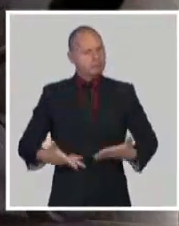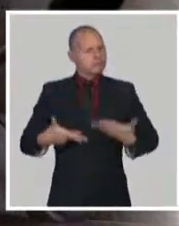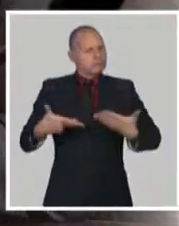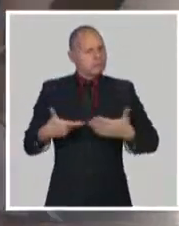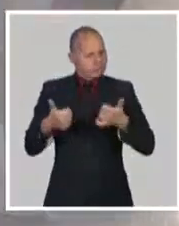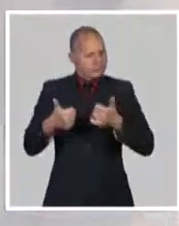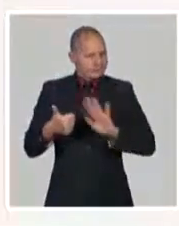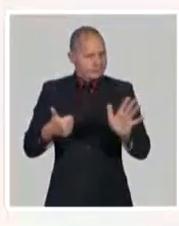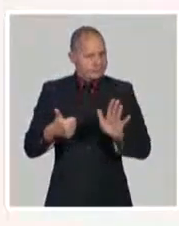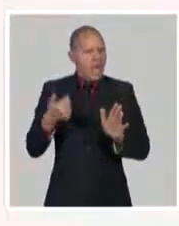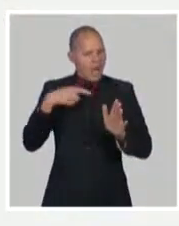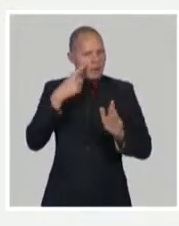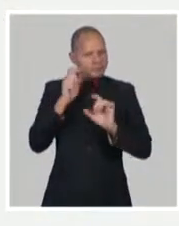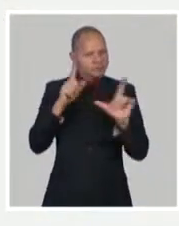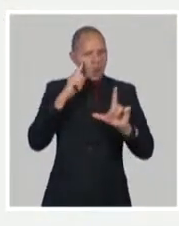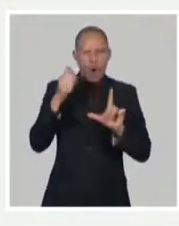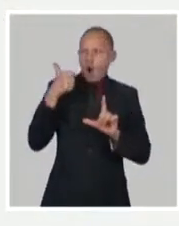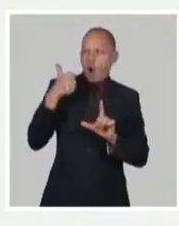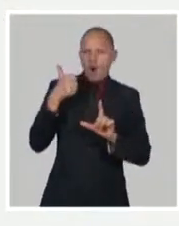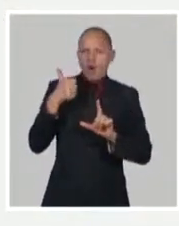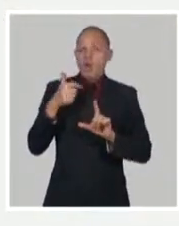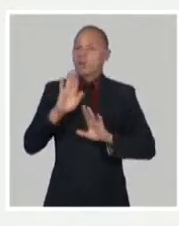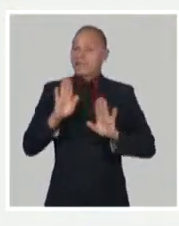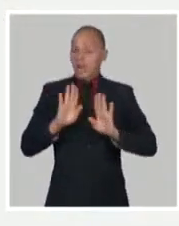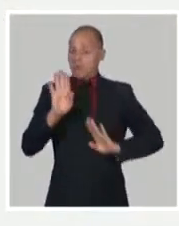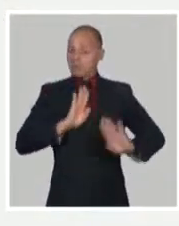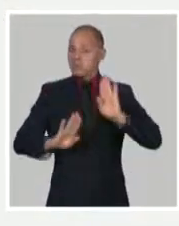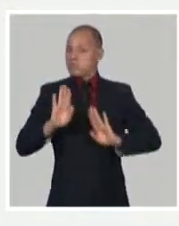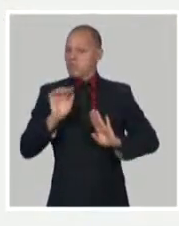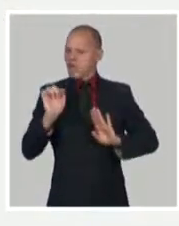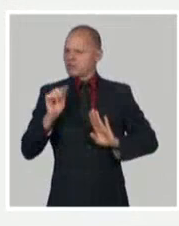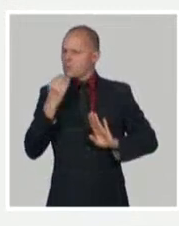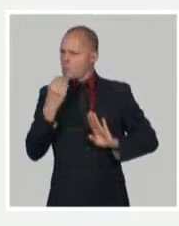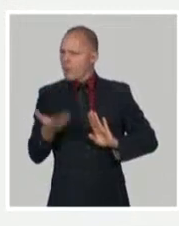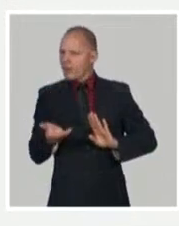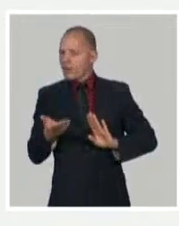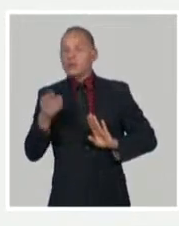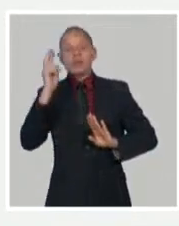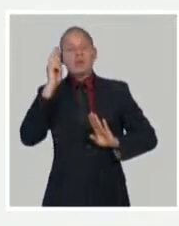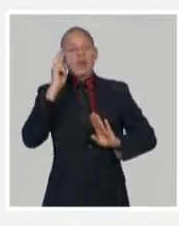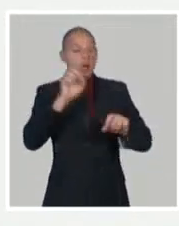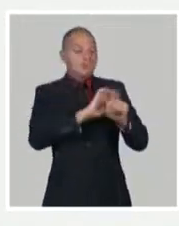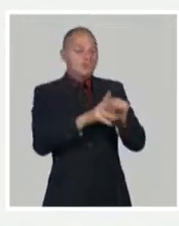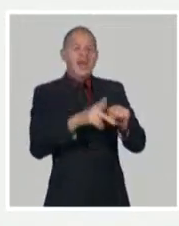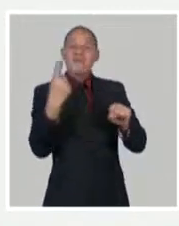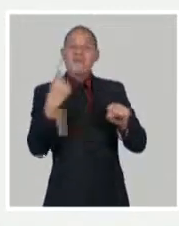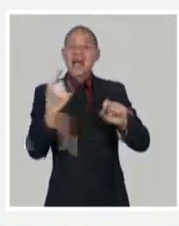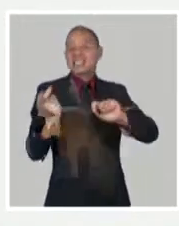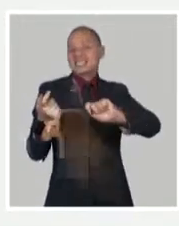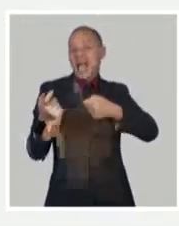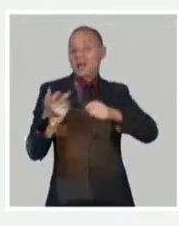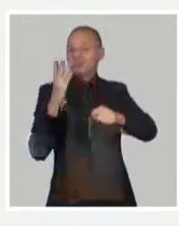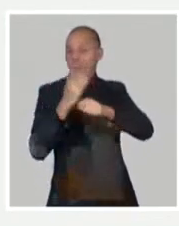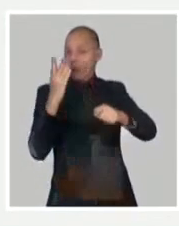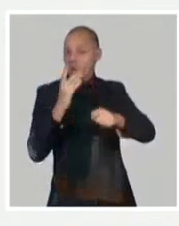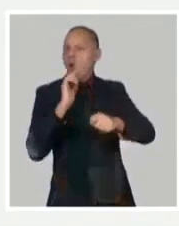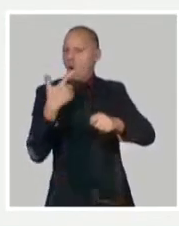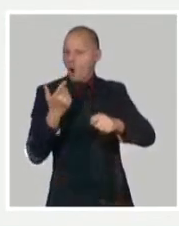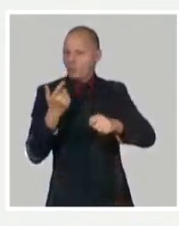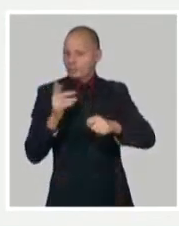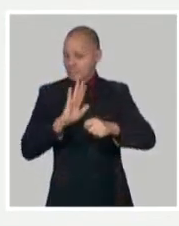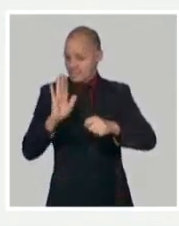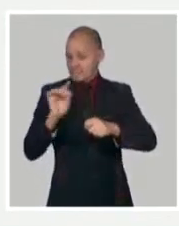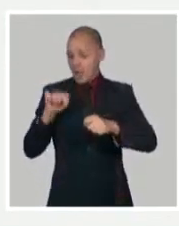próxima pantalla, cómo esos anticuerpos, qué capacidad tienen esos anticuerpos de la próxima pantalla,